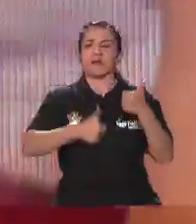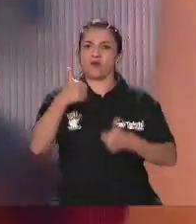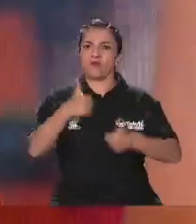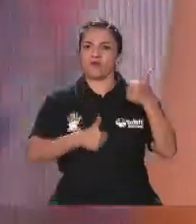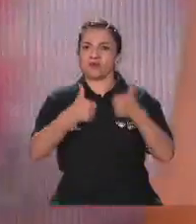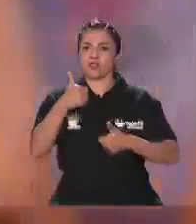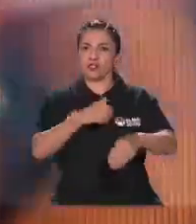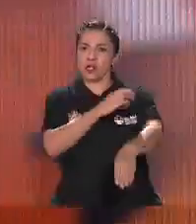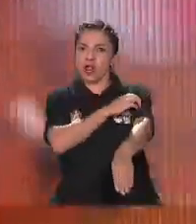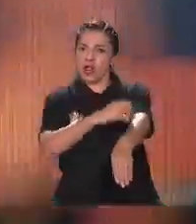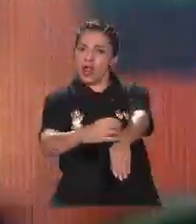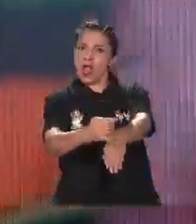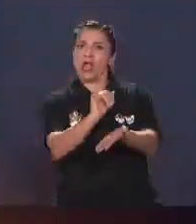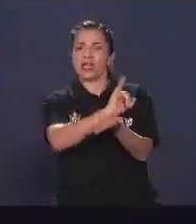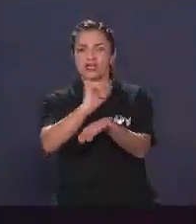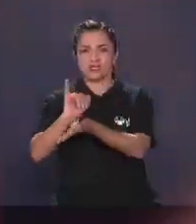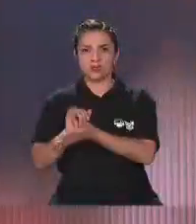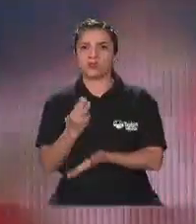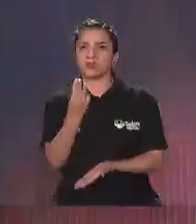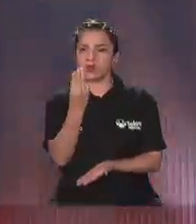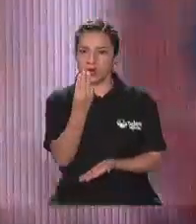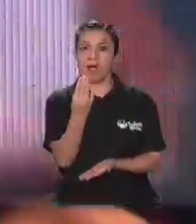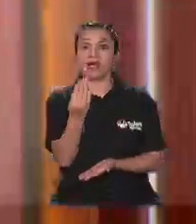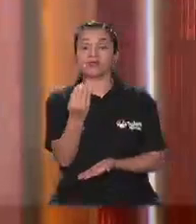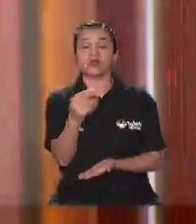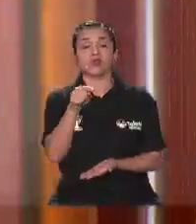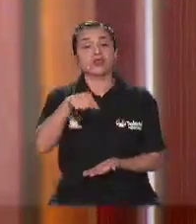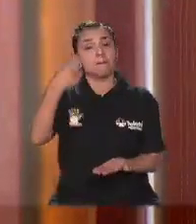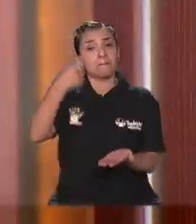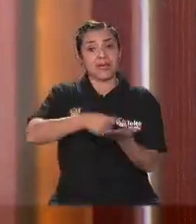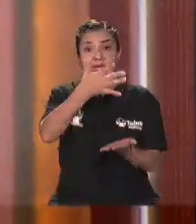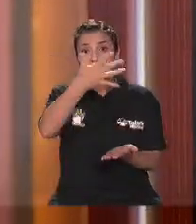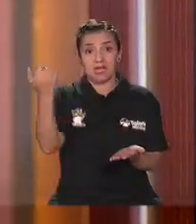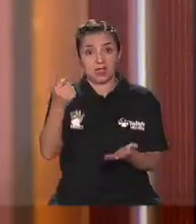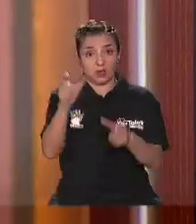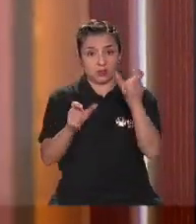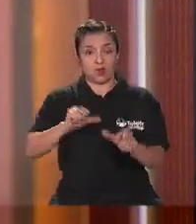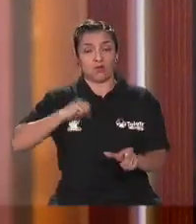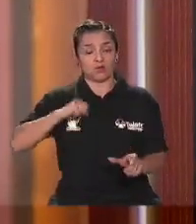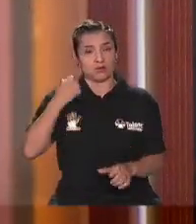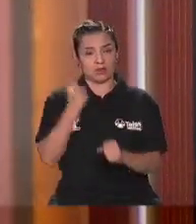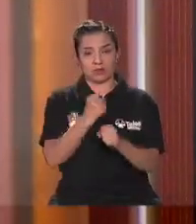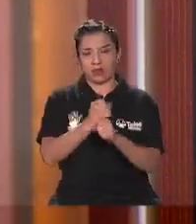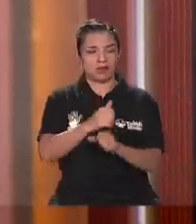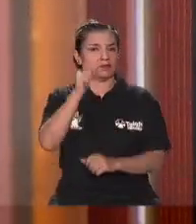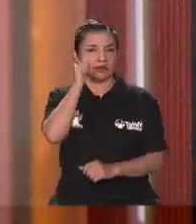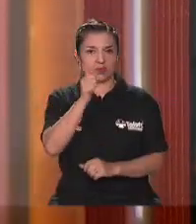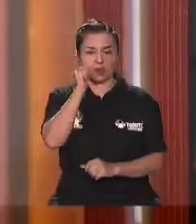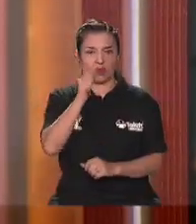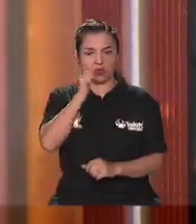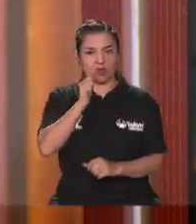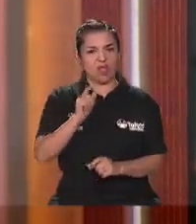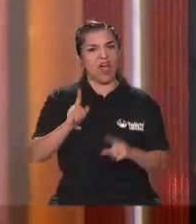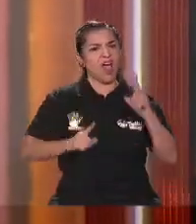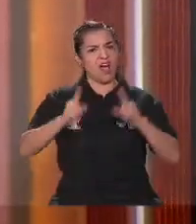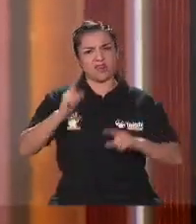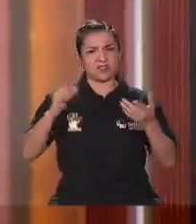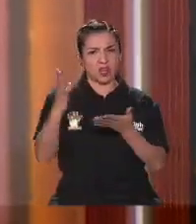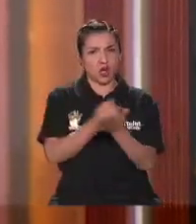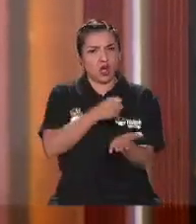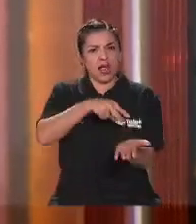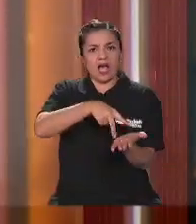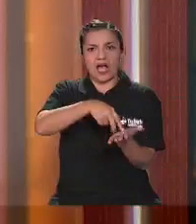14 institutos, 1,500 voluntarios. Esto es lo que hacemos todos los días. A veces se logra caminar